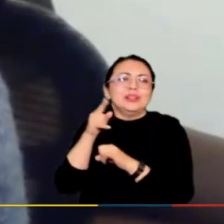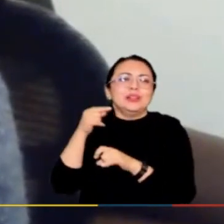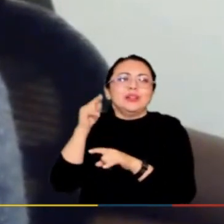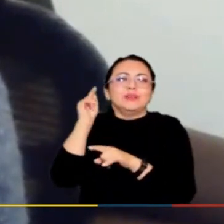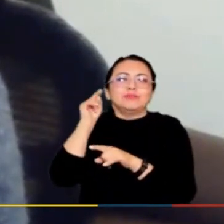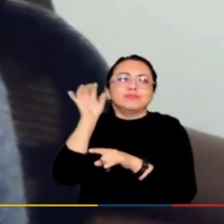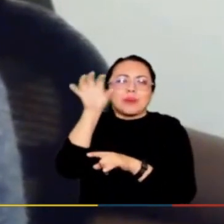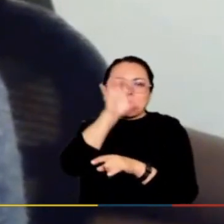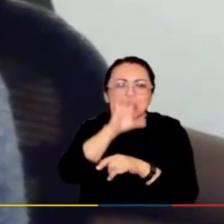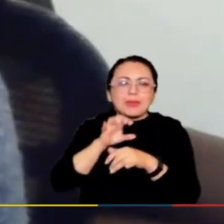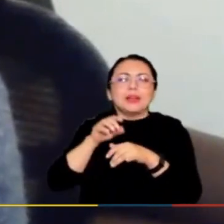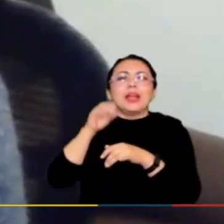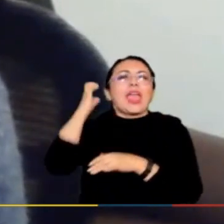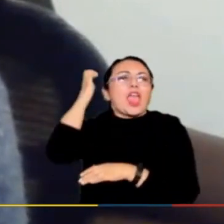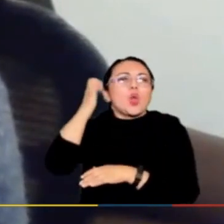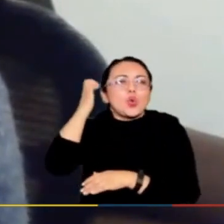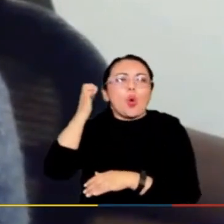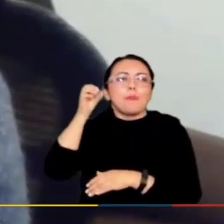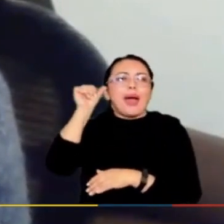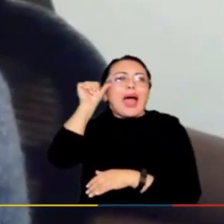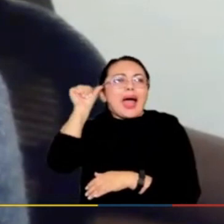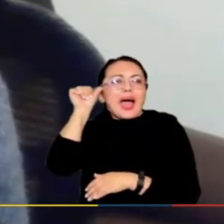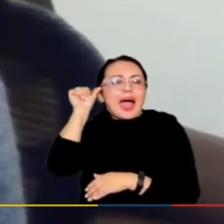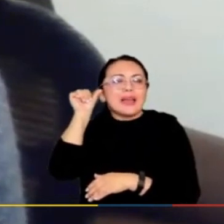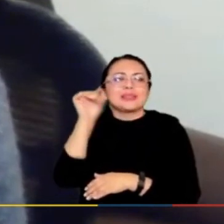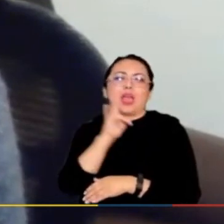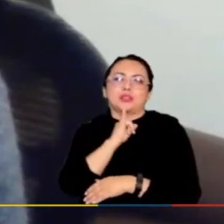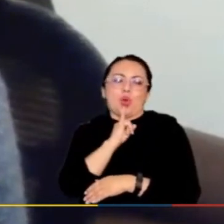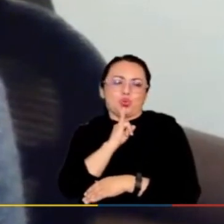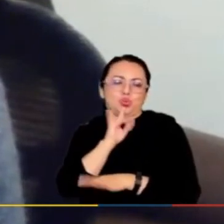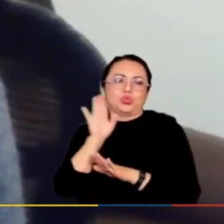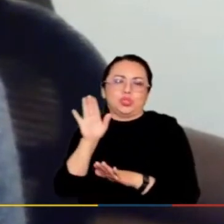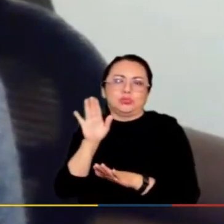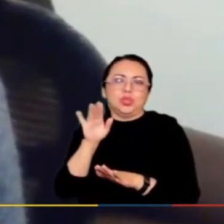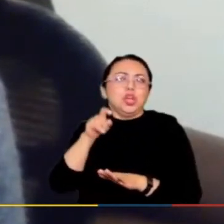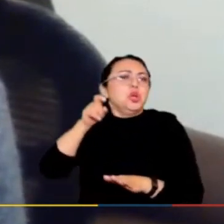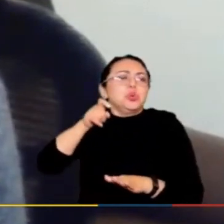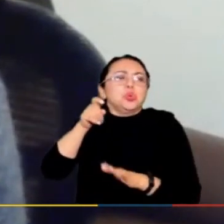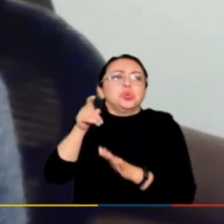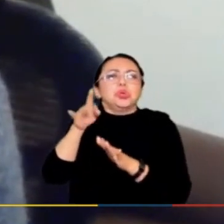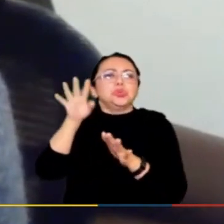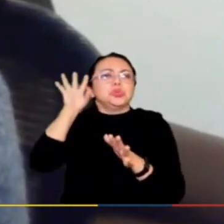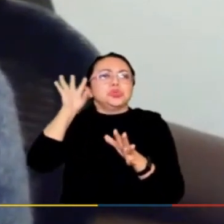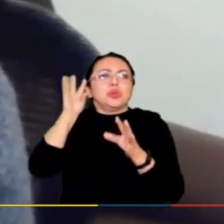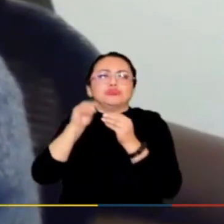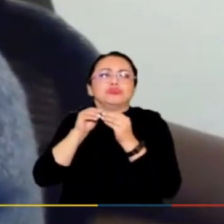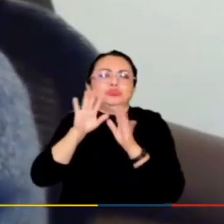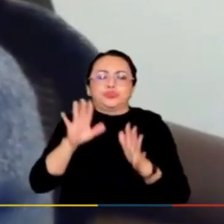Europa como en Asia y como en los Estados Unidos. No se requiere este tipo de convenios en general.